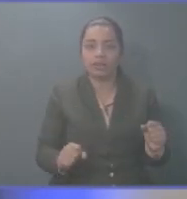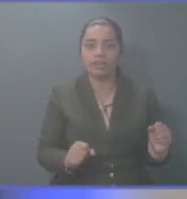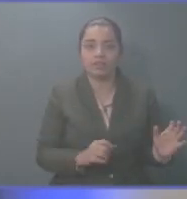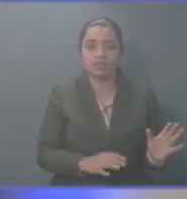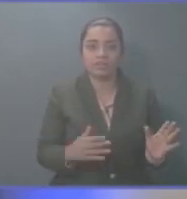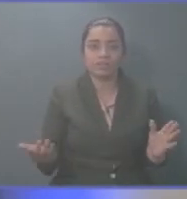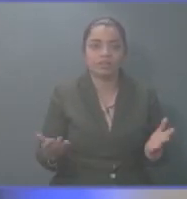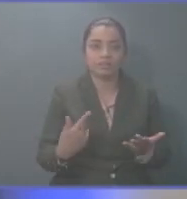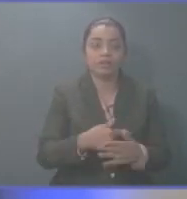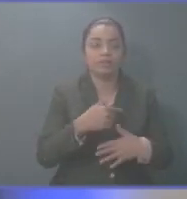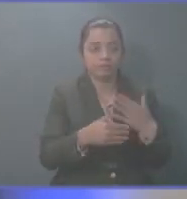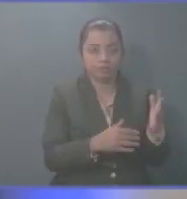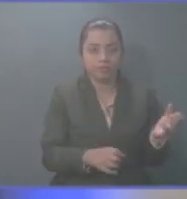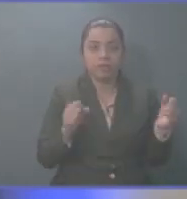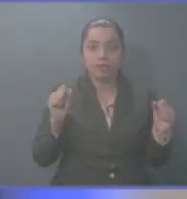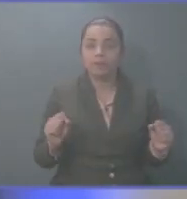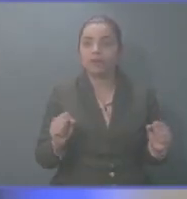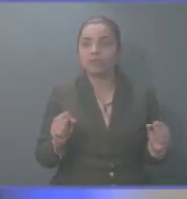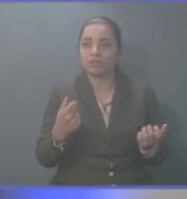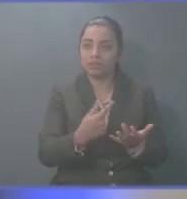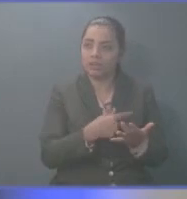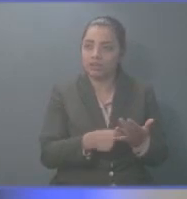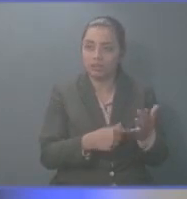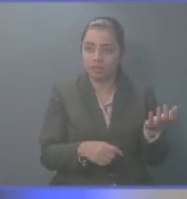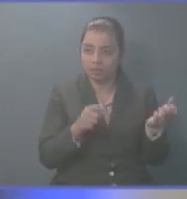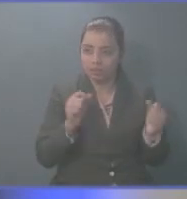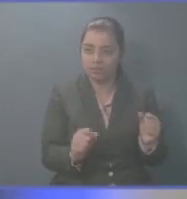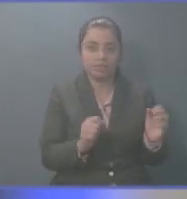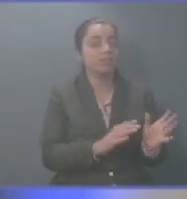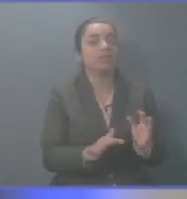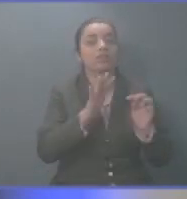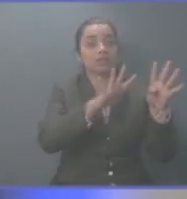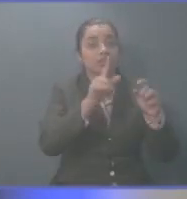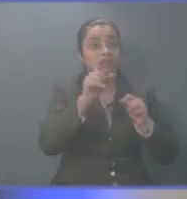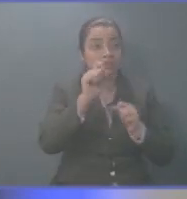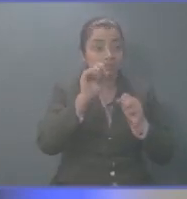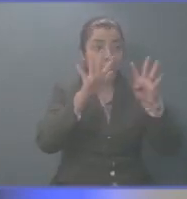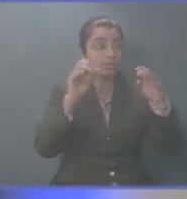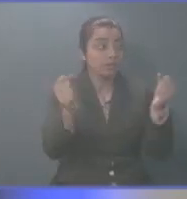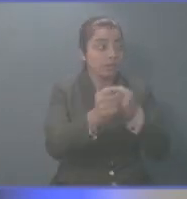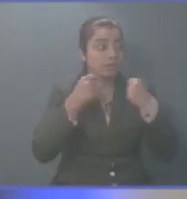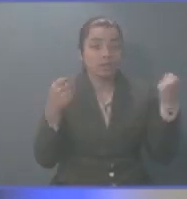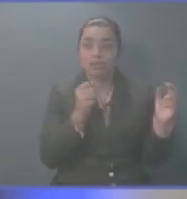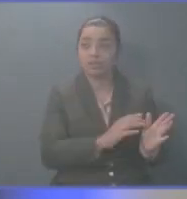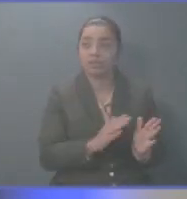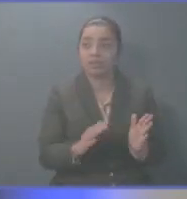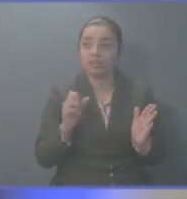cámaras de videovigilancia. 3, que analicemos los 46.9 millones que tienen que ver con el tema de la movilidad estratégica. Se